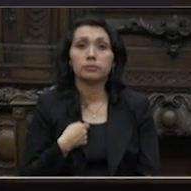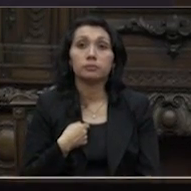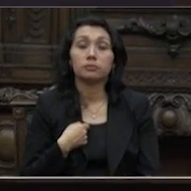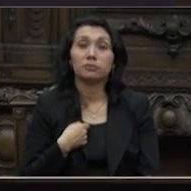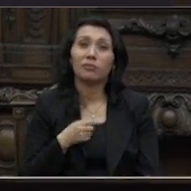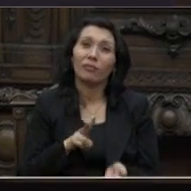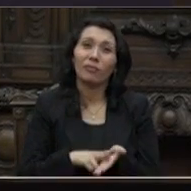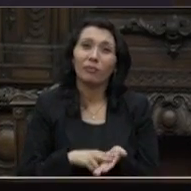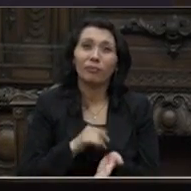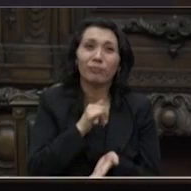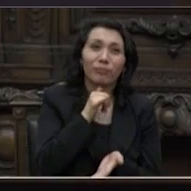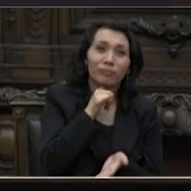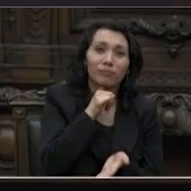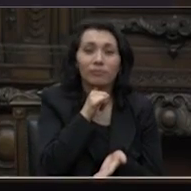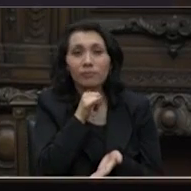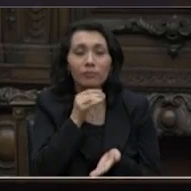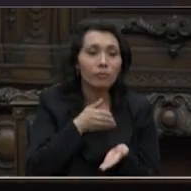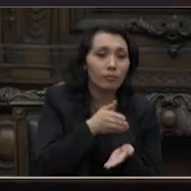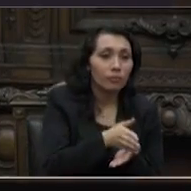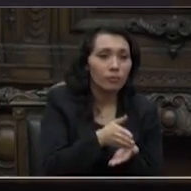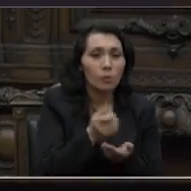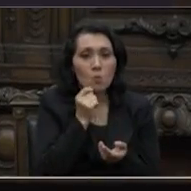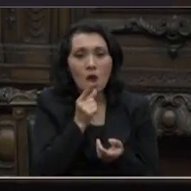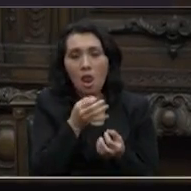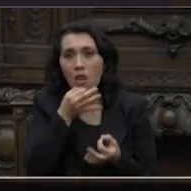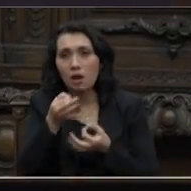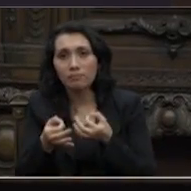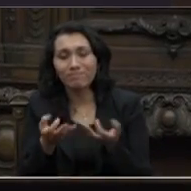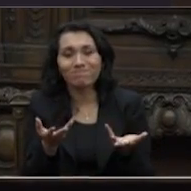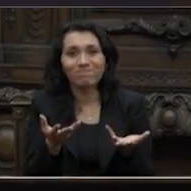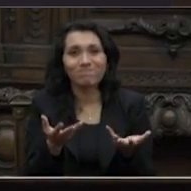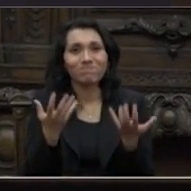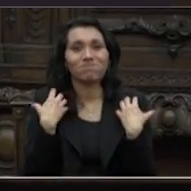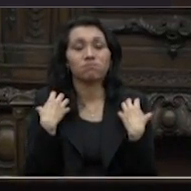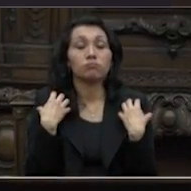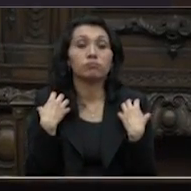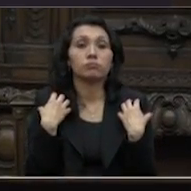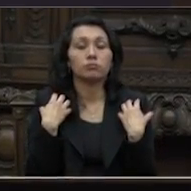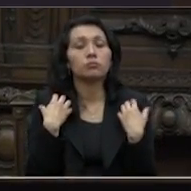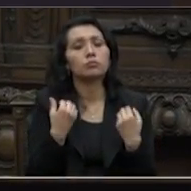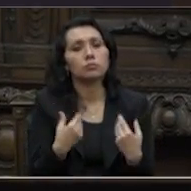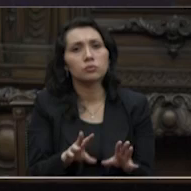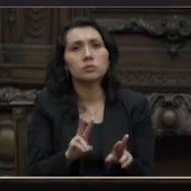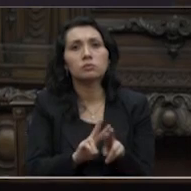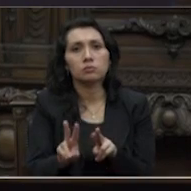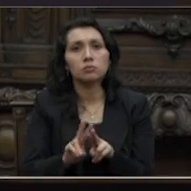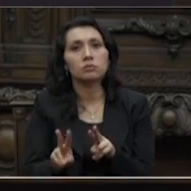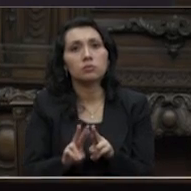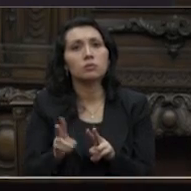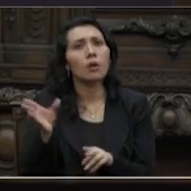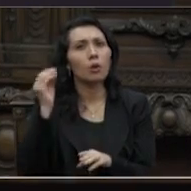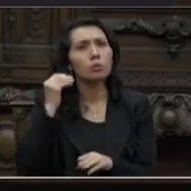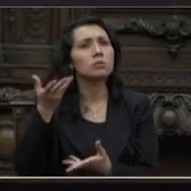realmente no sabía para dónde tomar. O sea, estuve revisando, ya lo había escuchado en